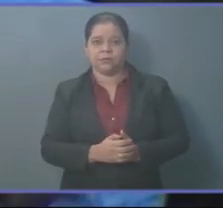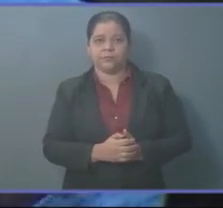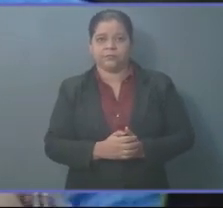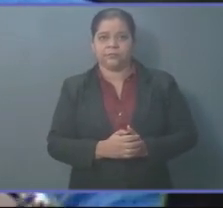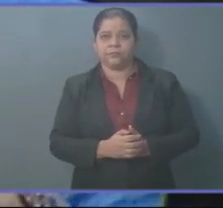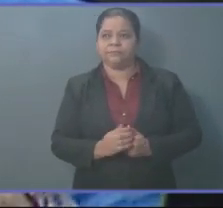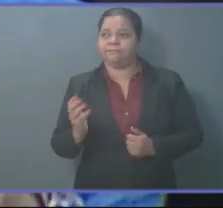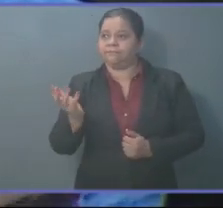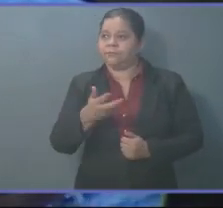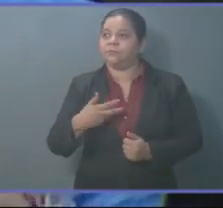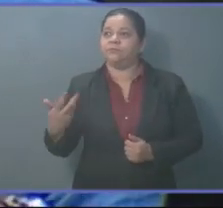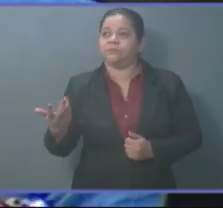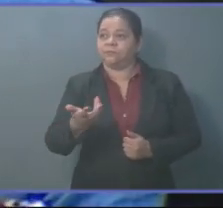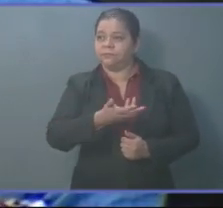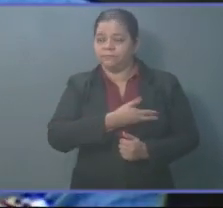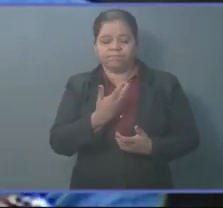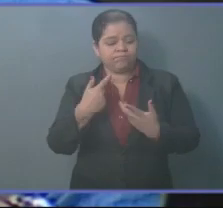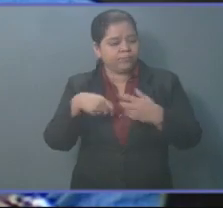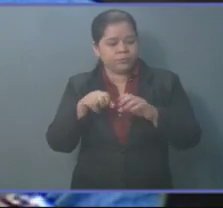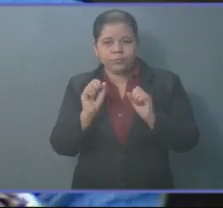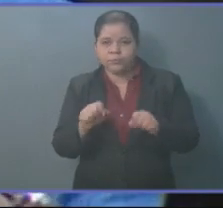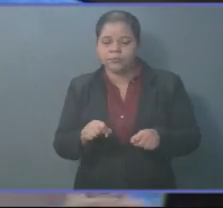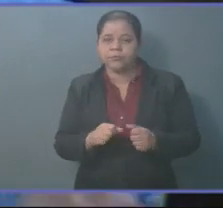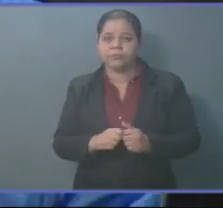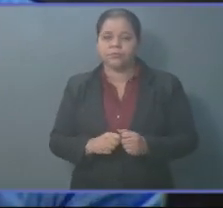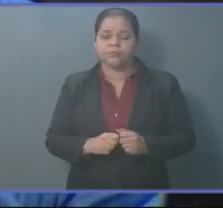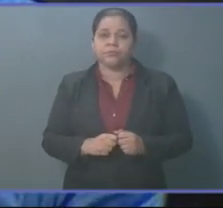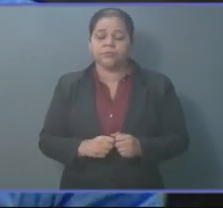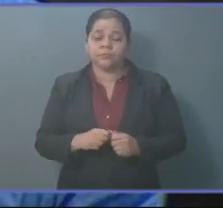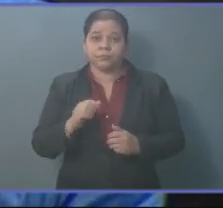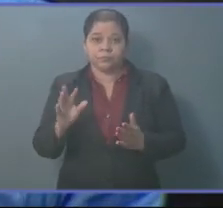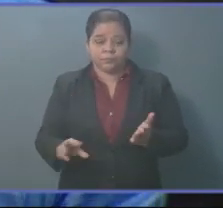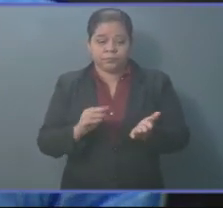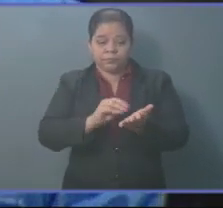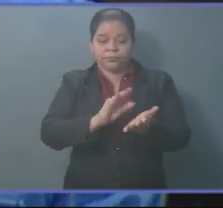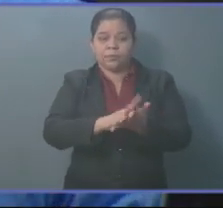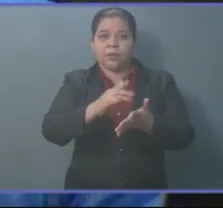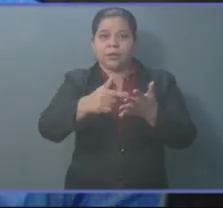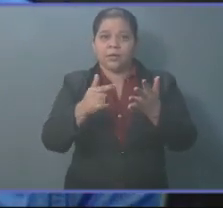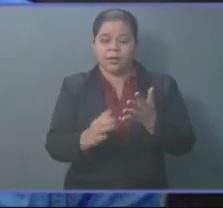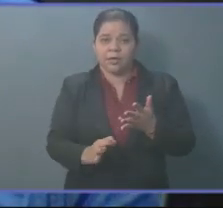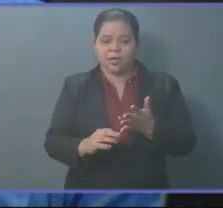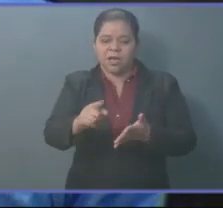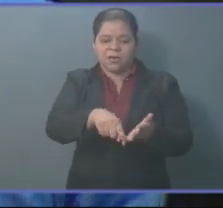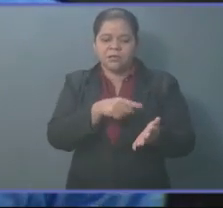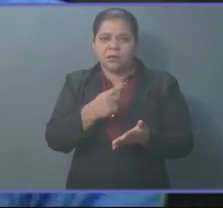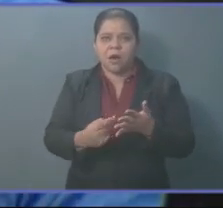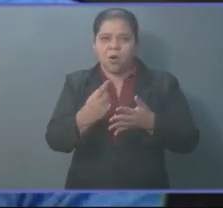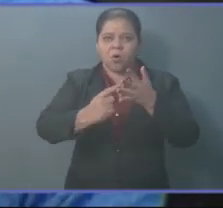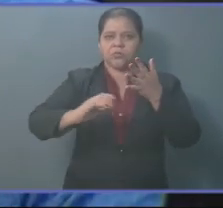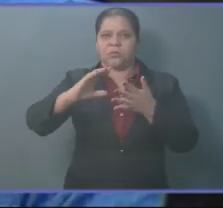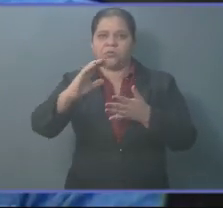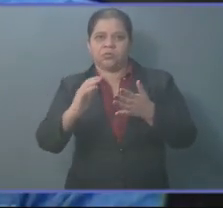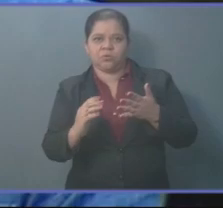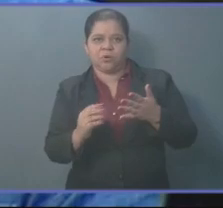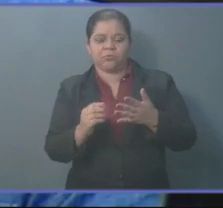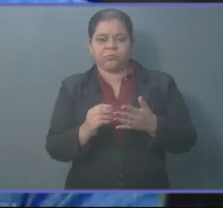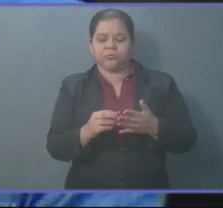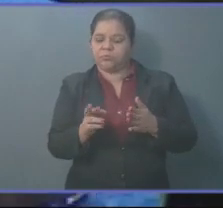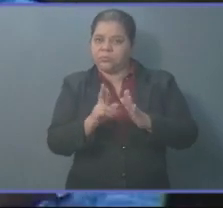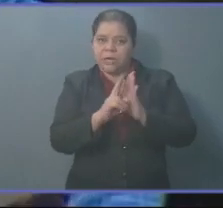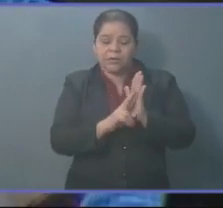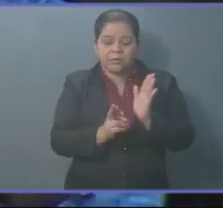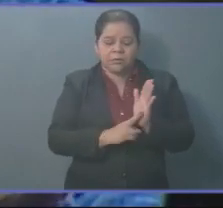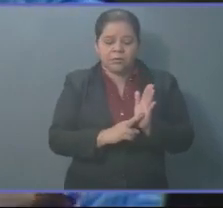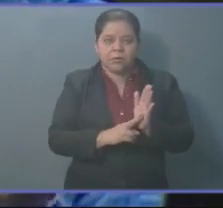No podemos incluir en una ley secundaria restricciones constitucionales. Y